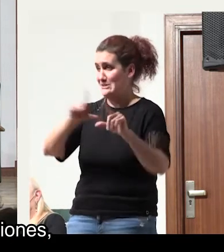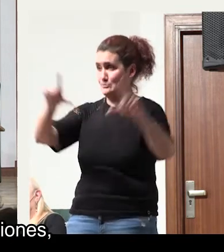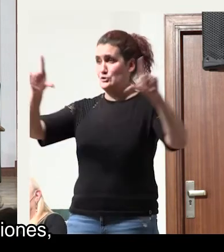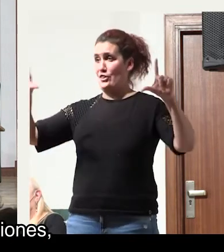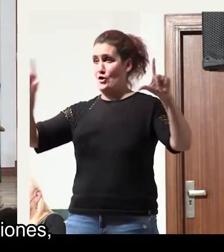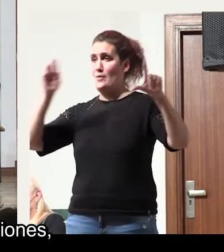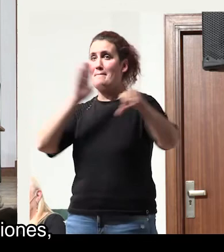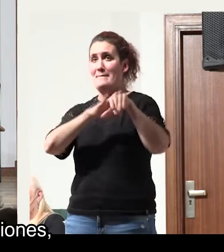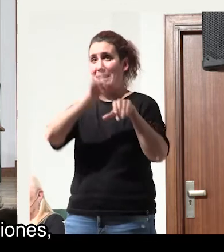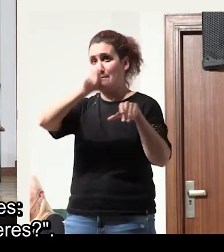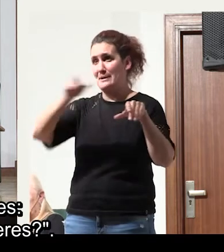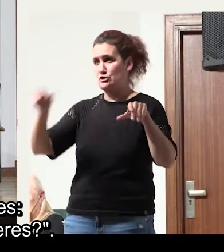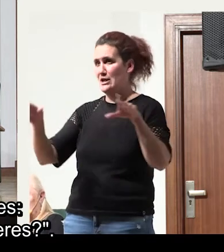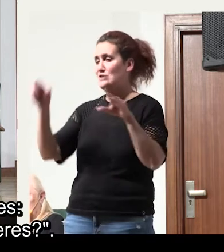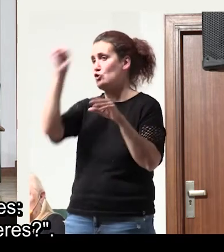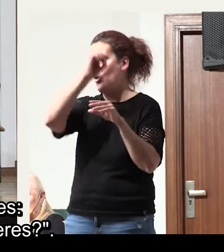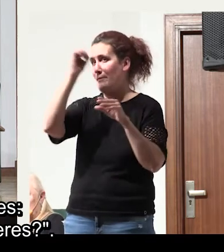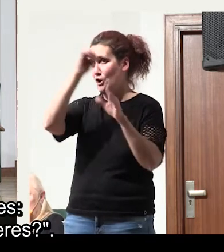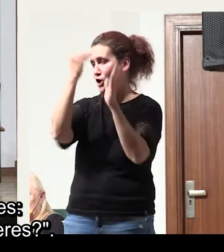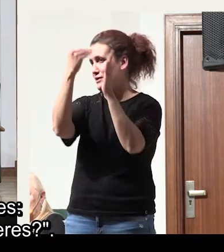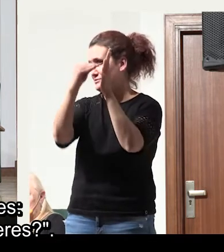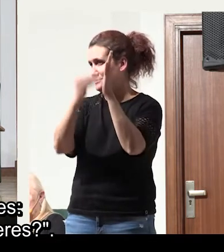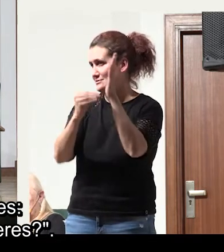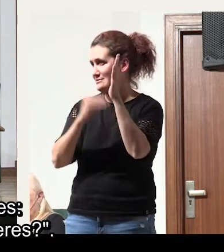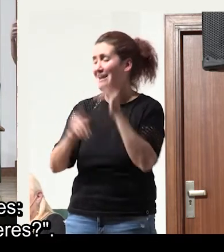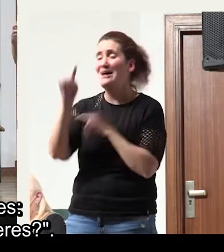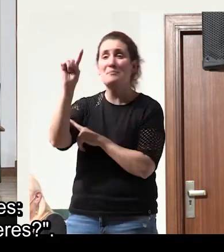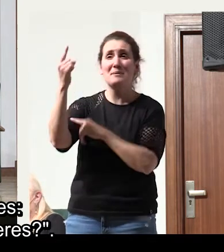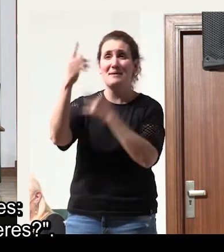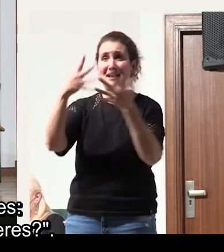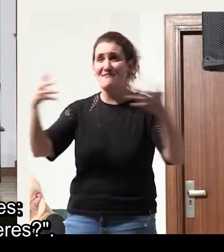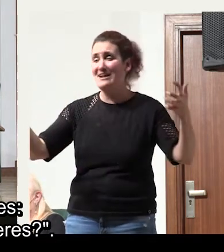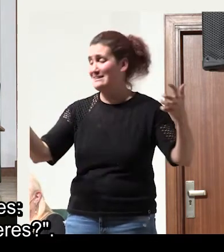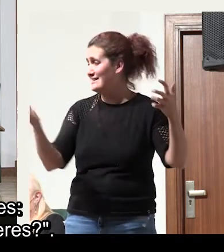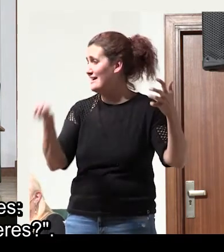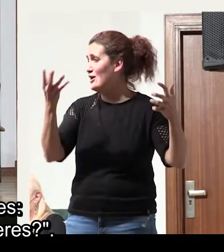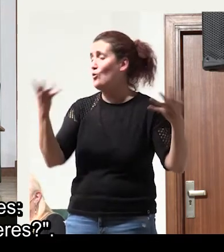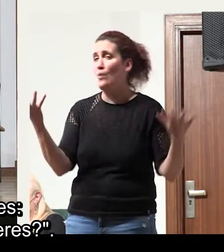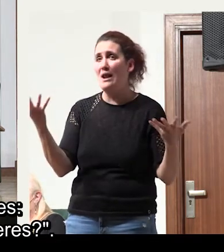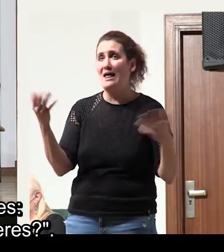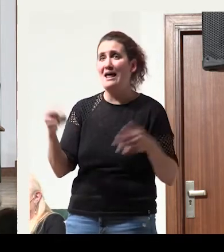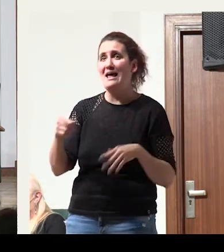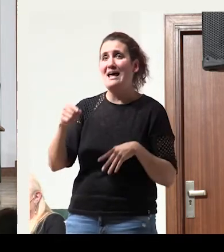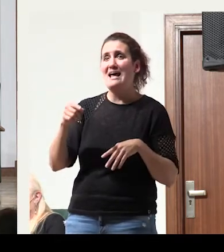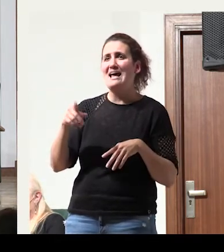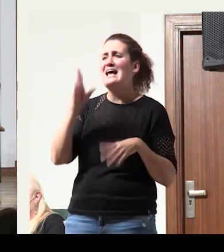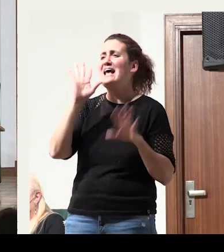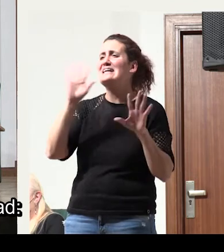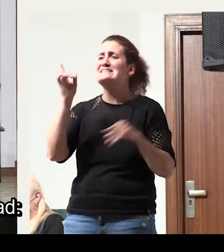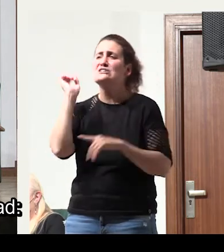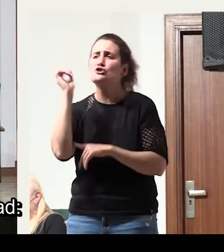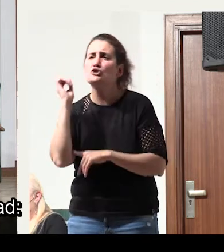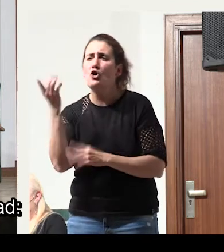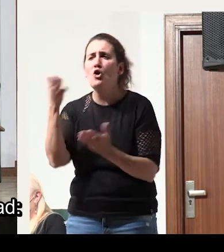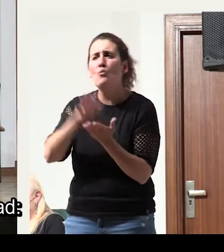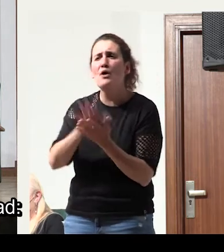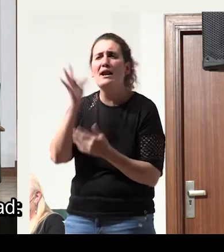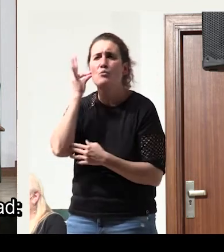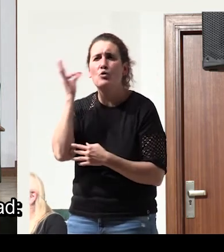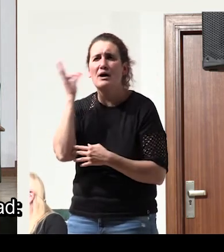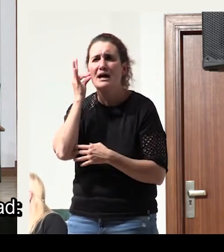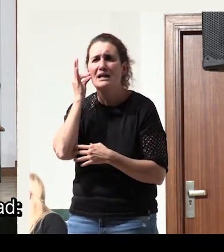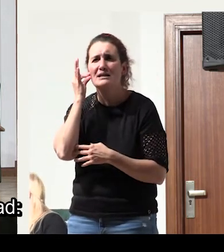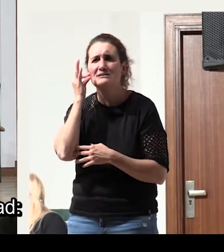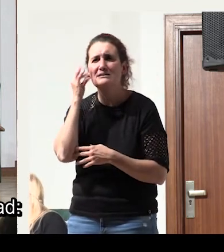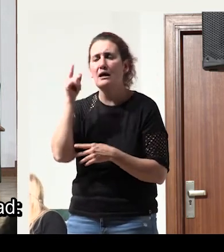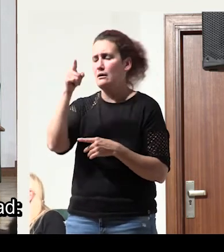dejara sus opiniones, la primera frase que aparece es que solo se mueren las mujeres. Esto nos suscitó